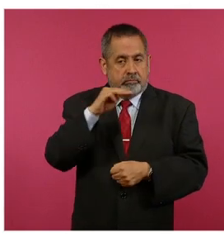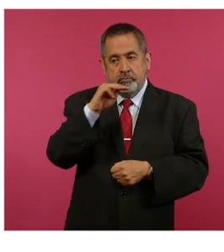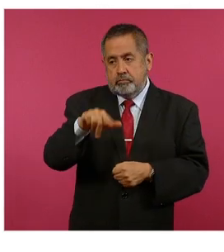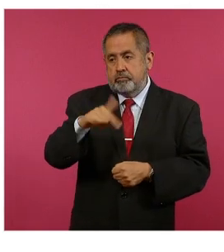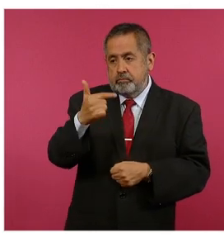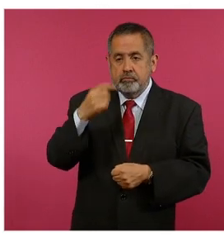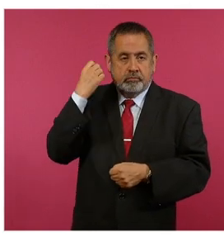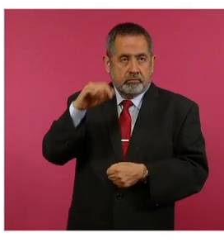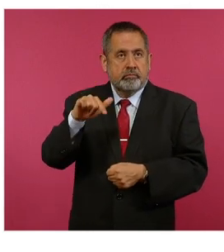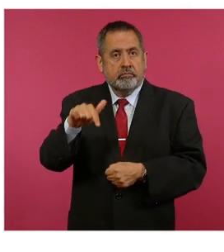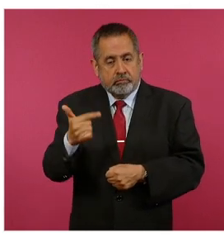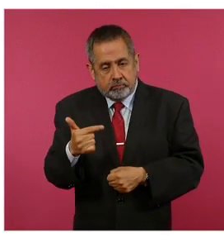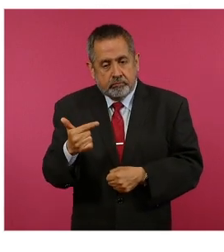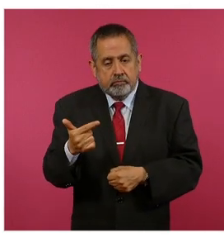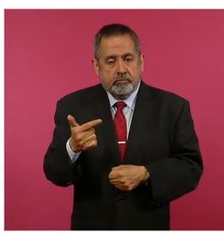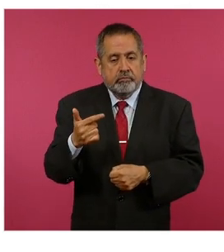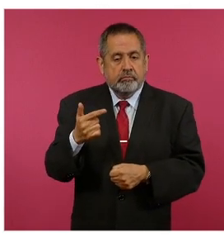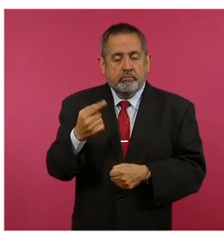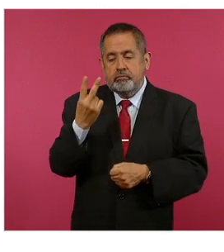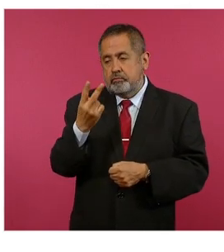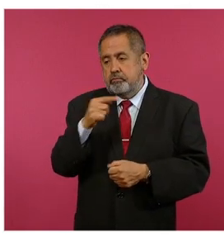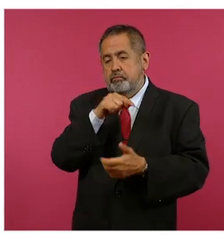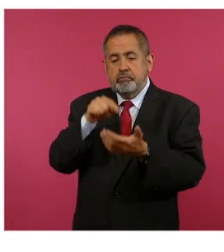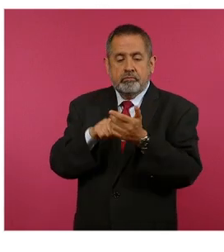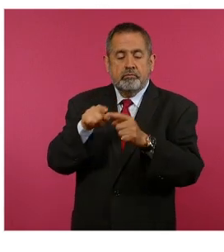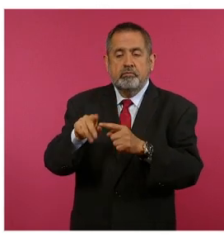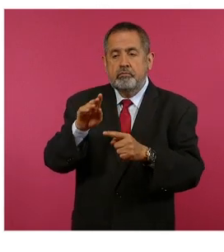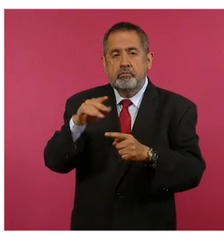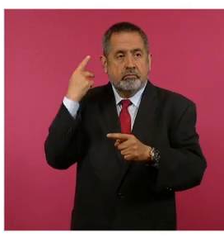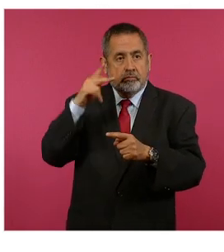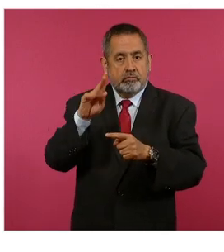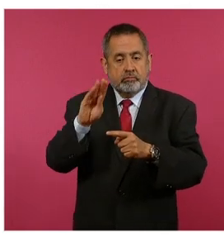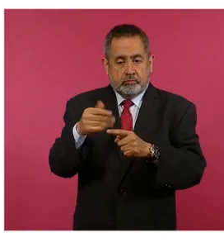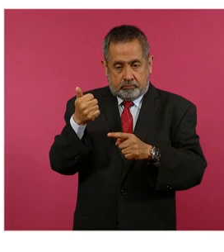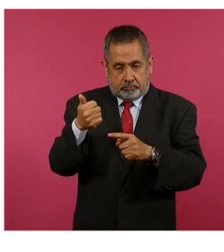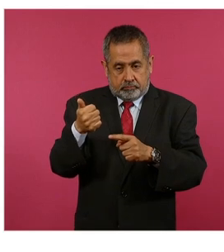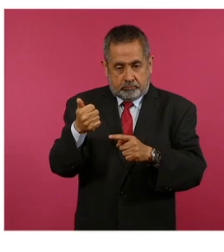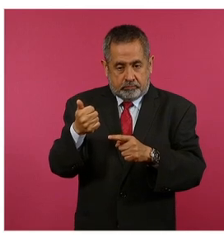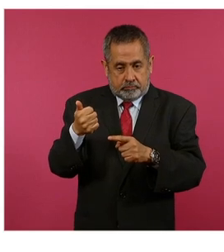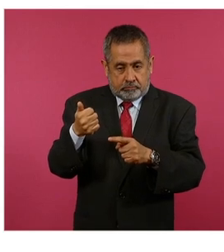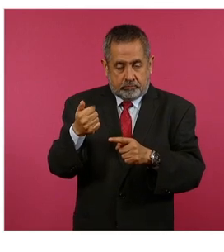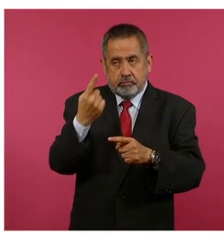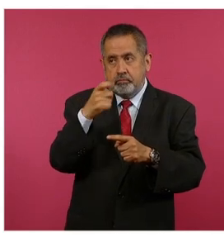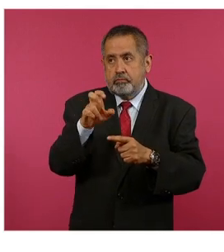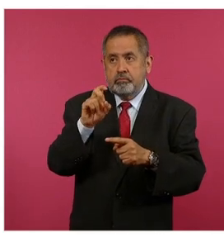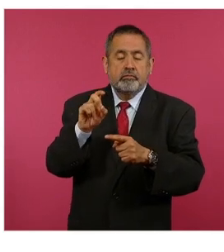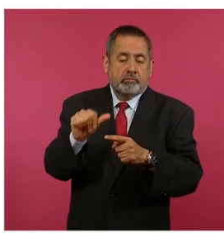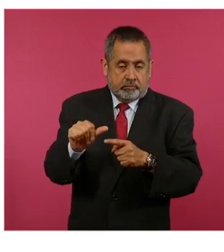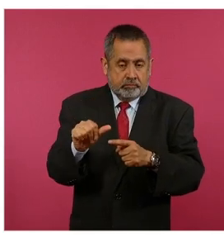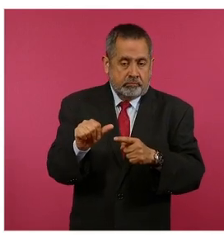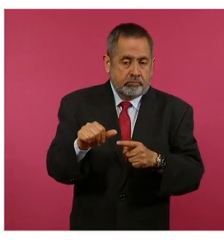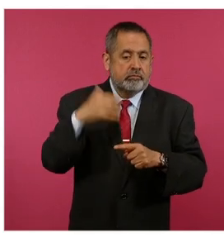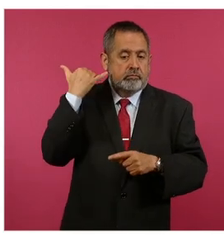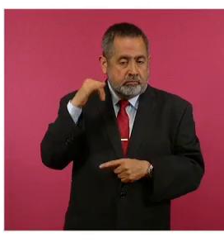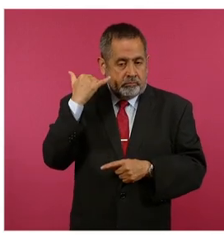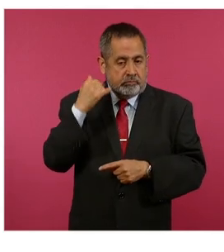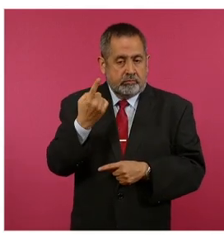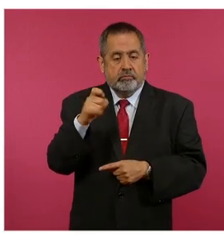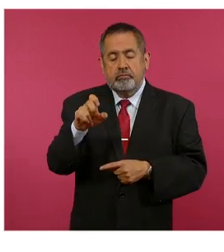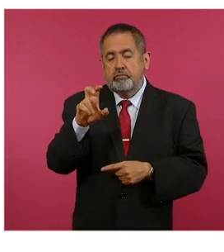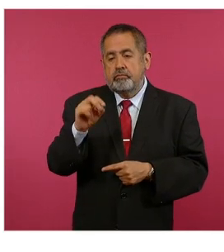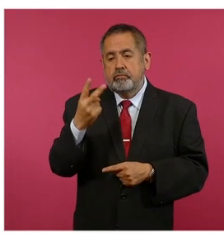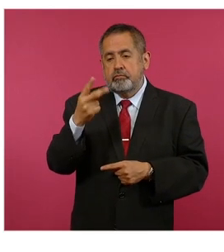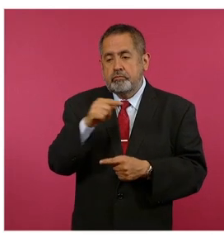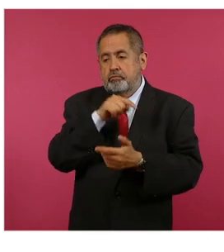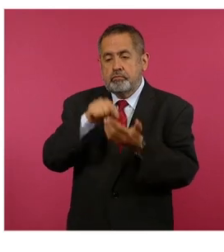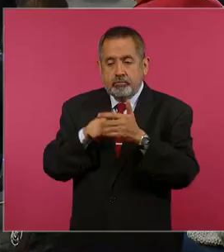Oaxaca en 12, de dos sedes, 96 en Puebla 136 y en Yucatán